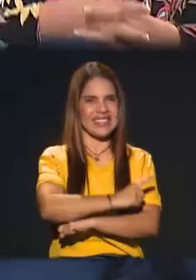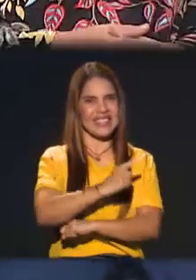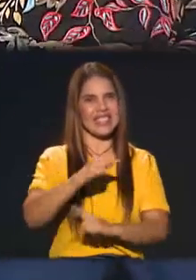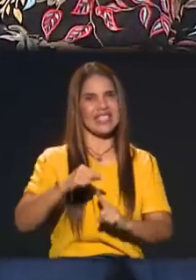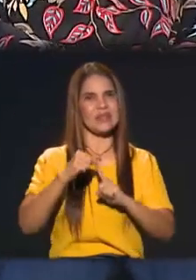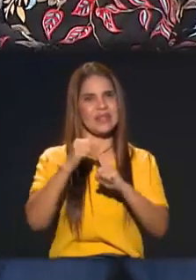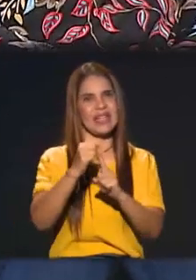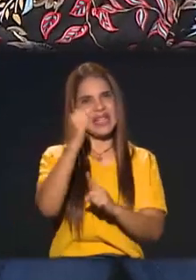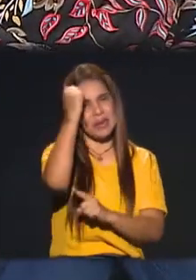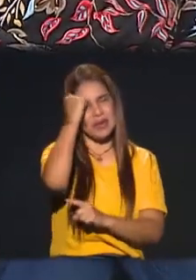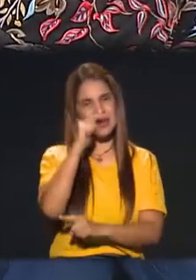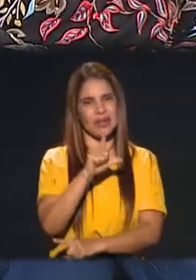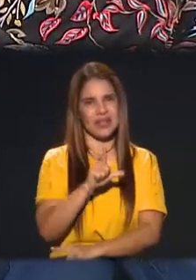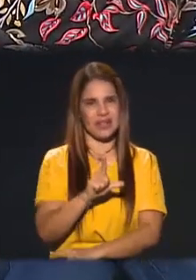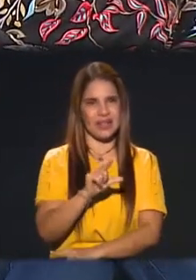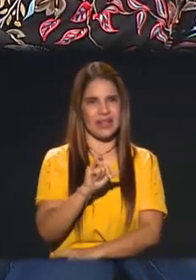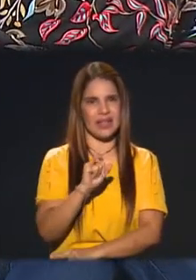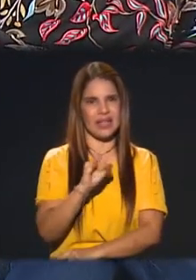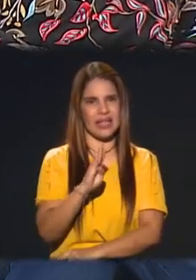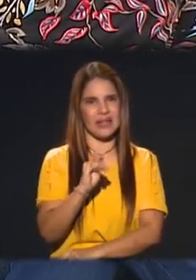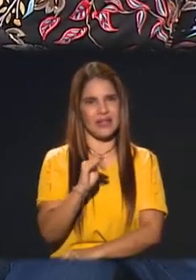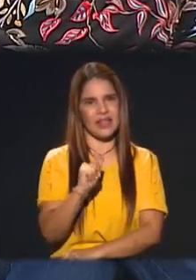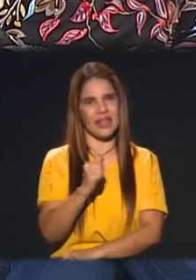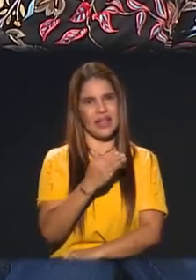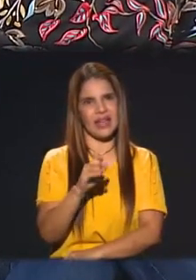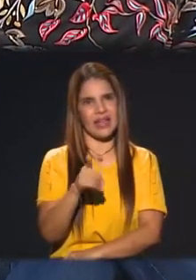profesora Lidia García Rosa.